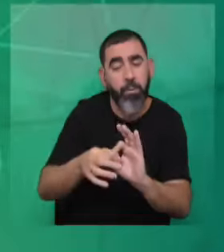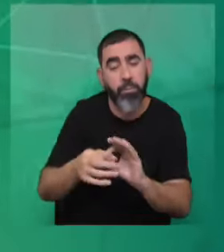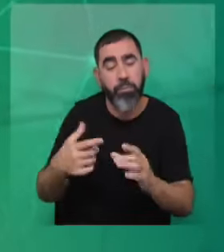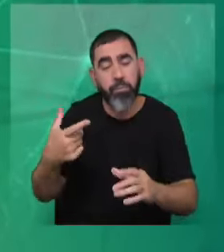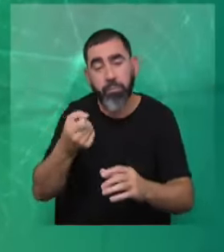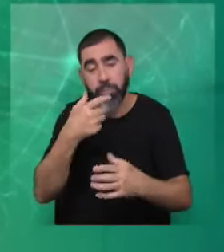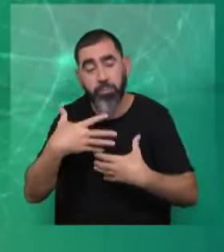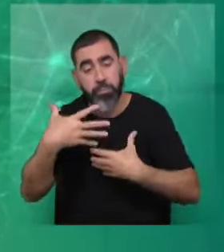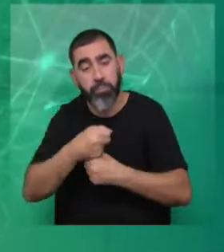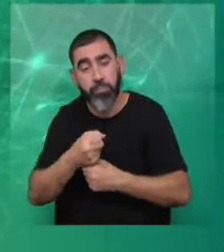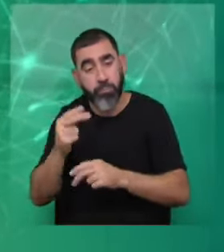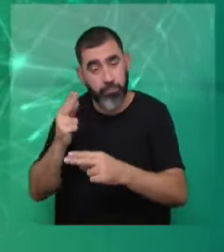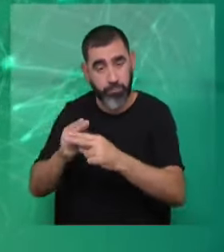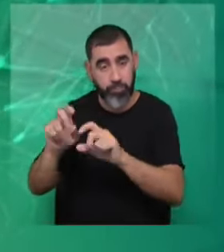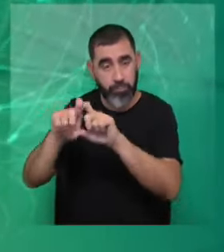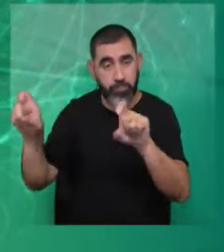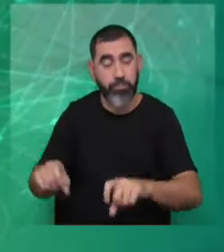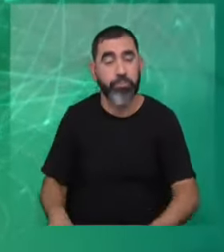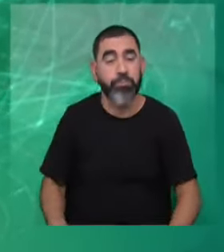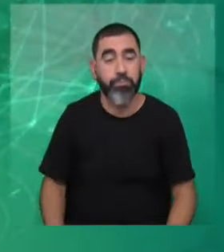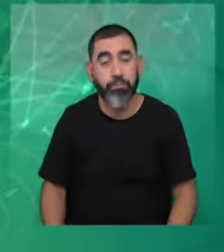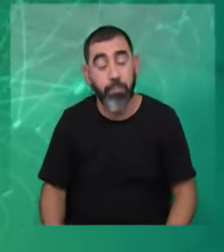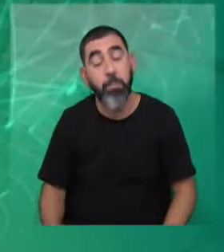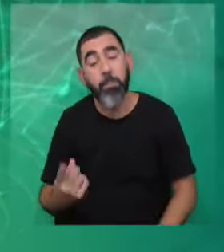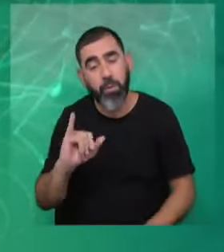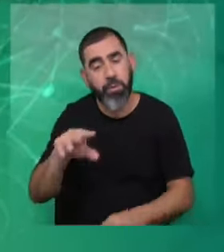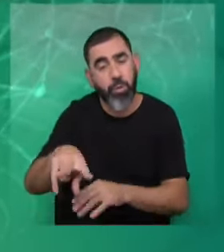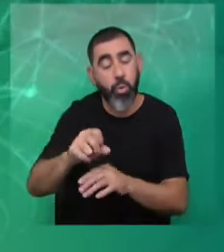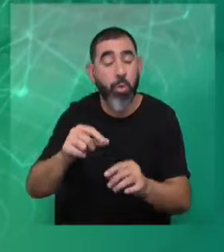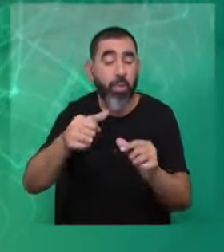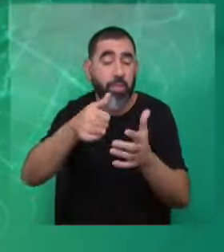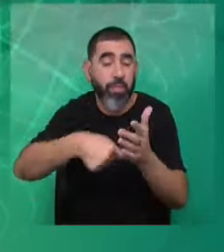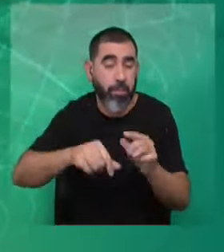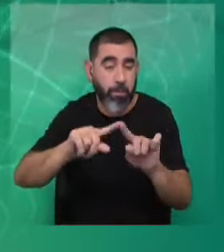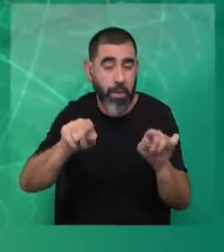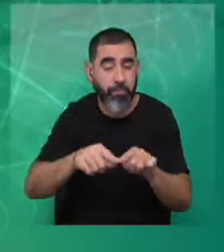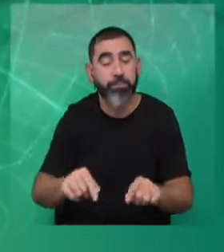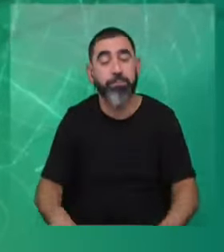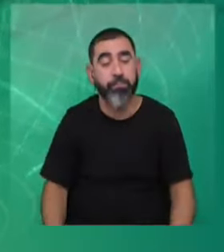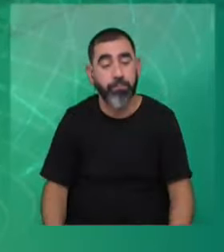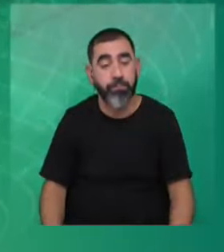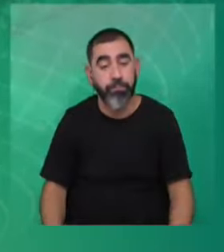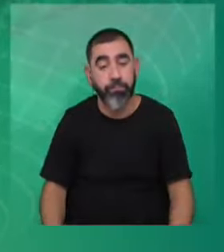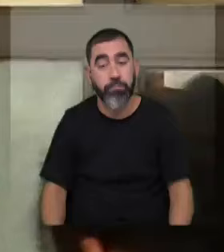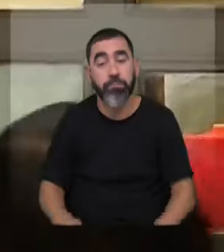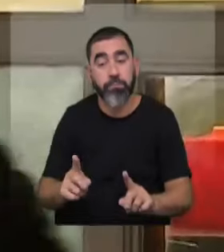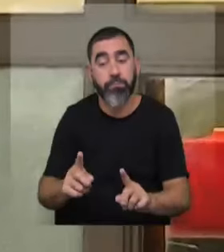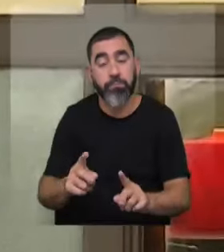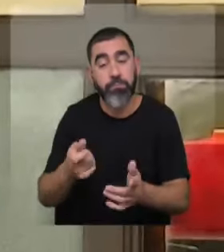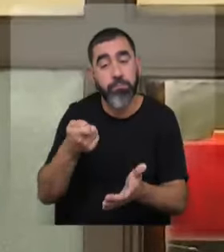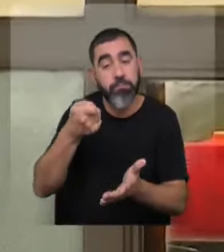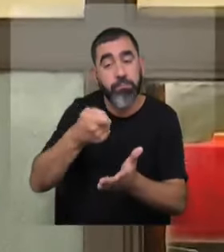antidepresivos fluoxetina y sertalina sin perjuicio del cobro del timbre profesional. Además, indica que la tasa moderadora